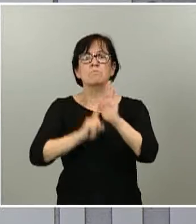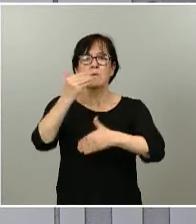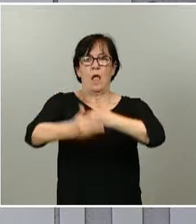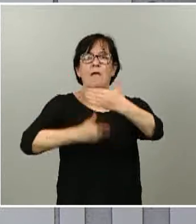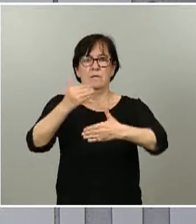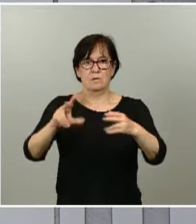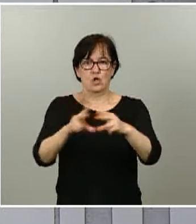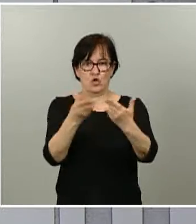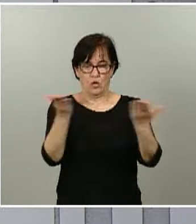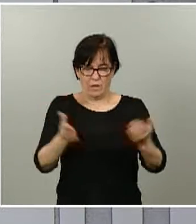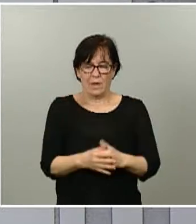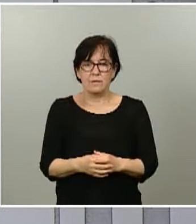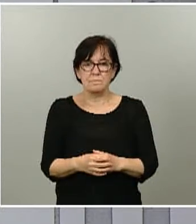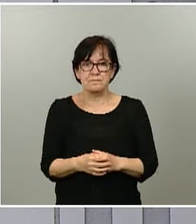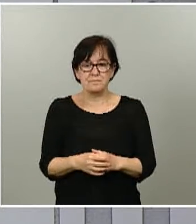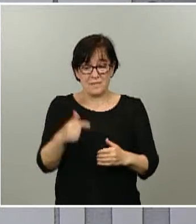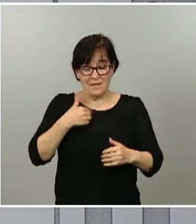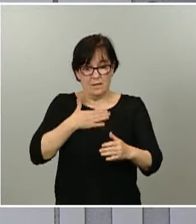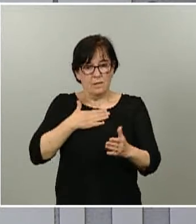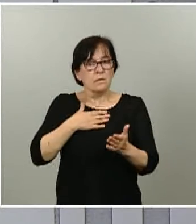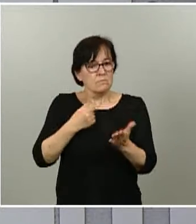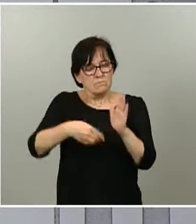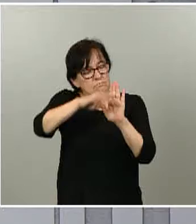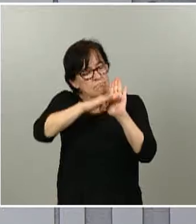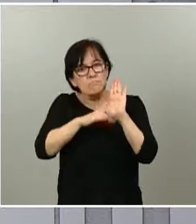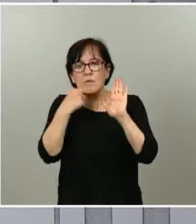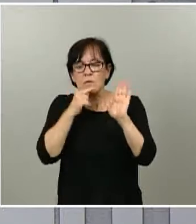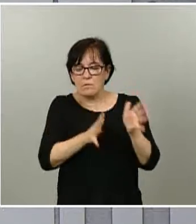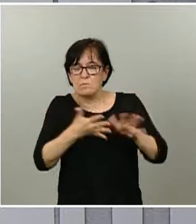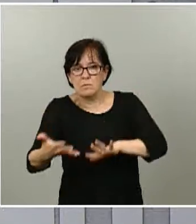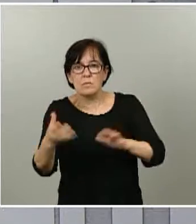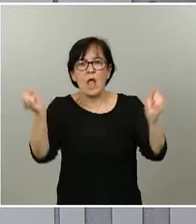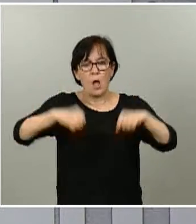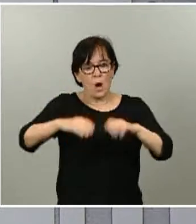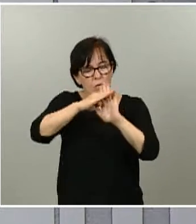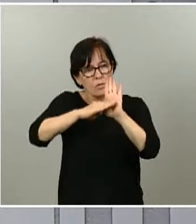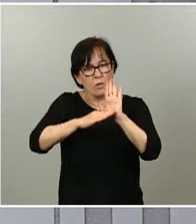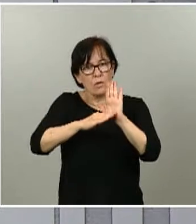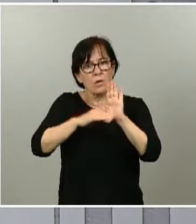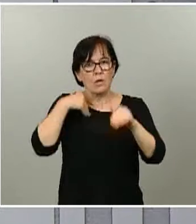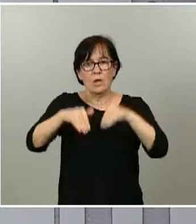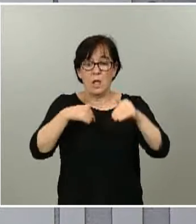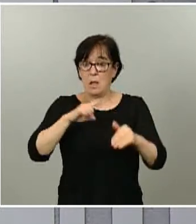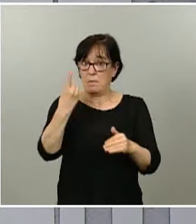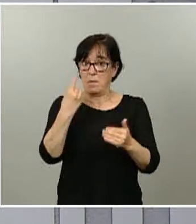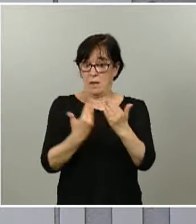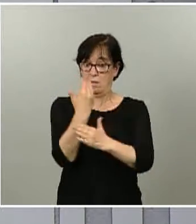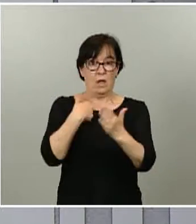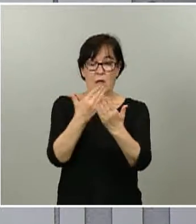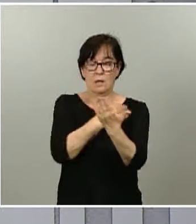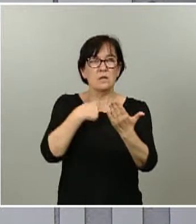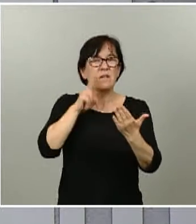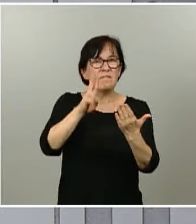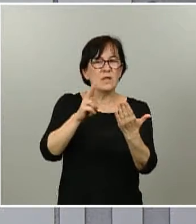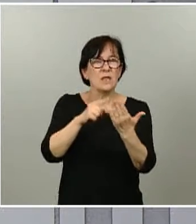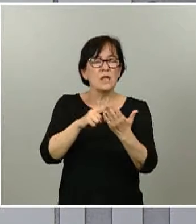Y esta es nuestra hoja de ruta que plasmamos en nuestro acuerdo programático desde el primer día. Si usted ve, probablemente el órgano que